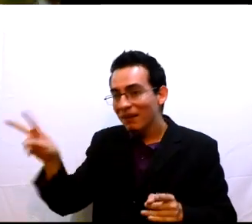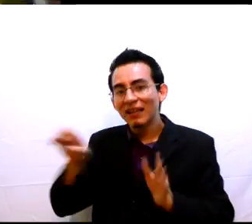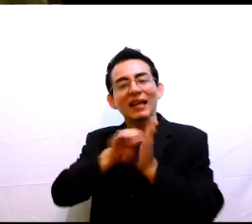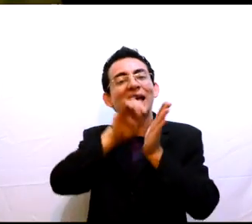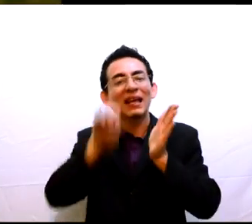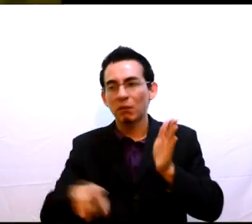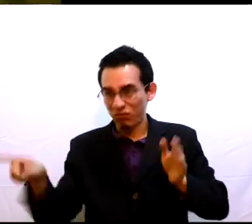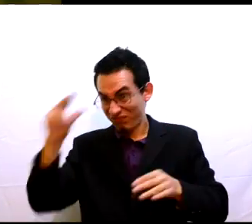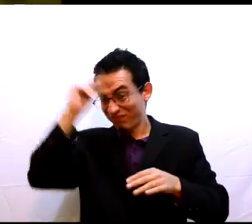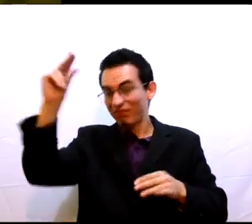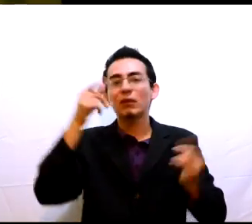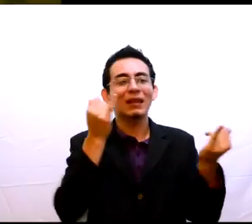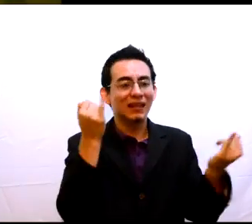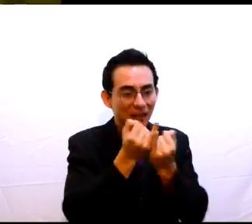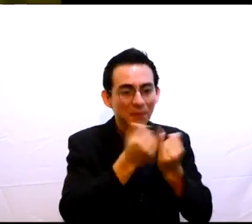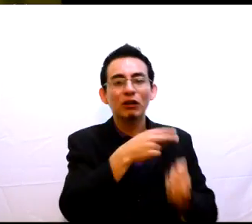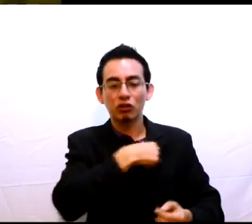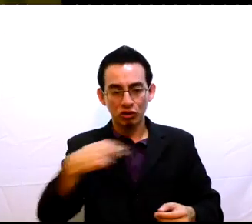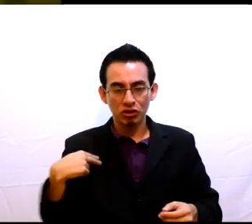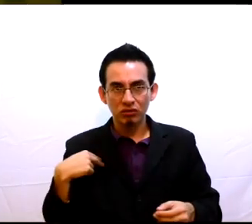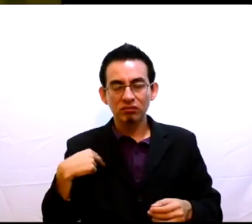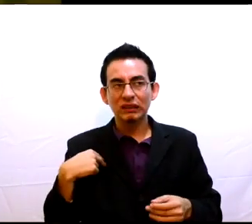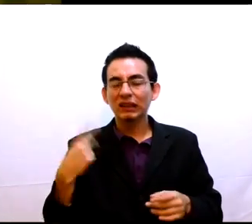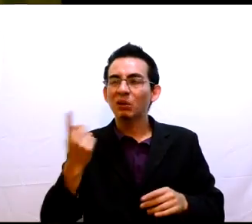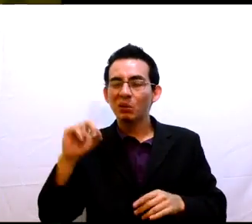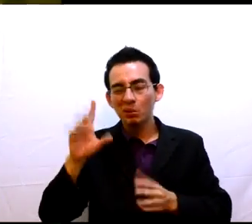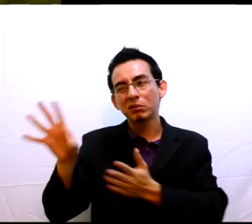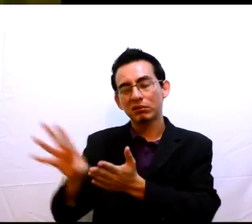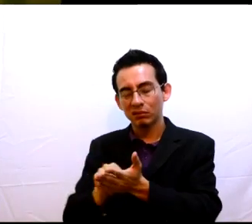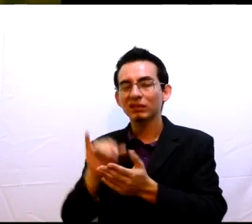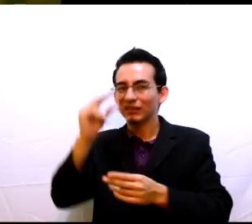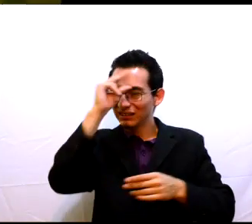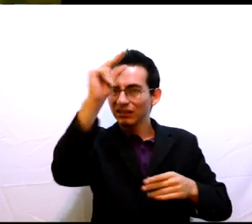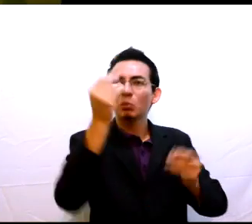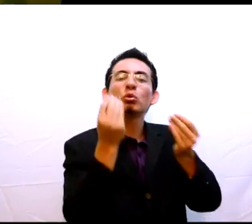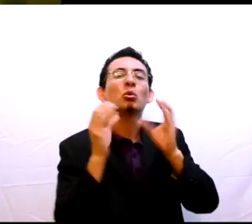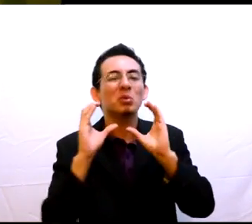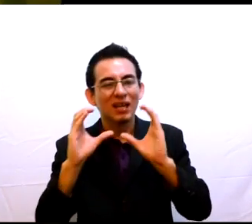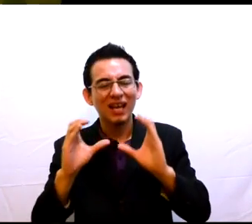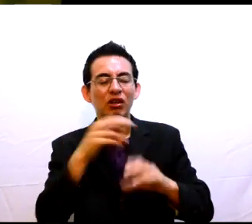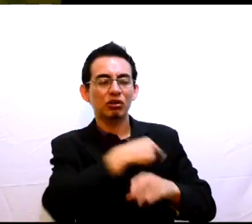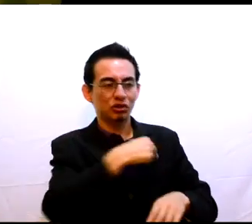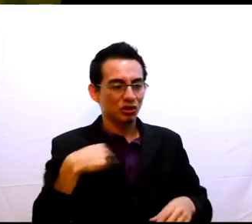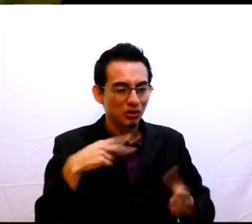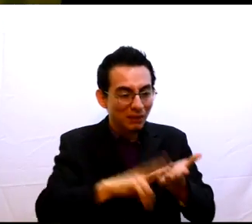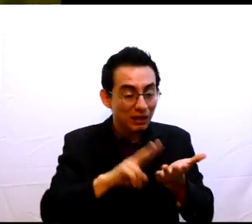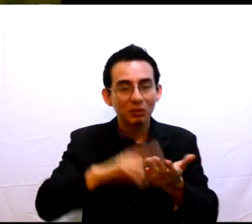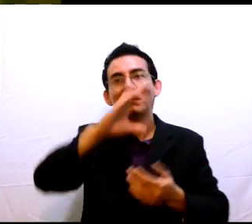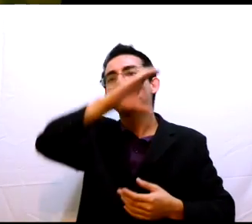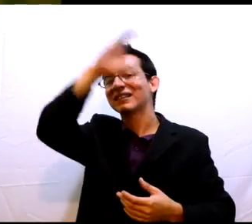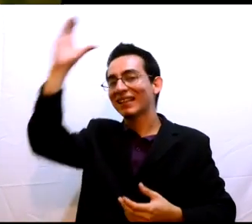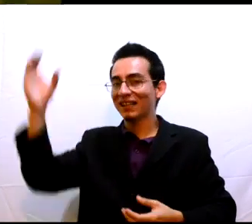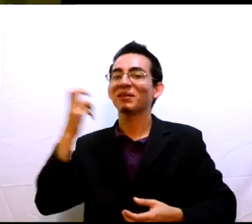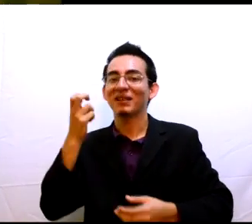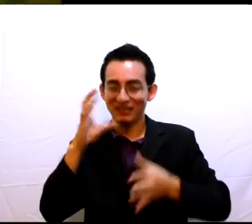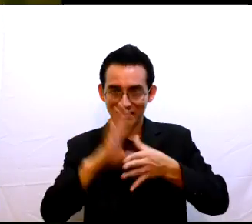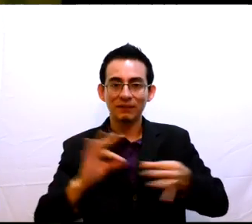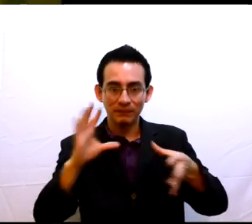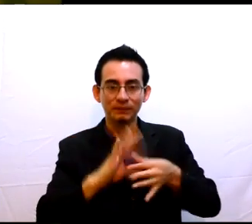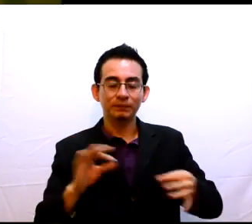mundano piensa no más vamos a ver la aplicación de jesús en esta parábola